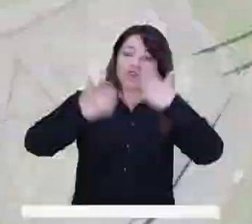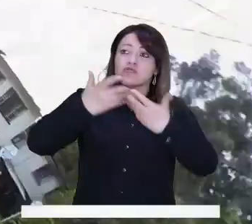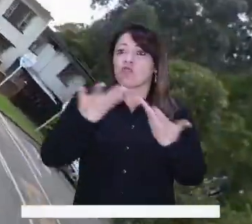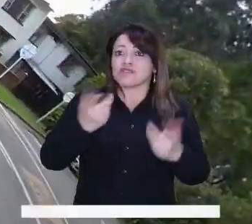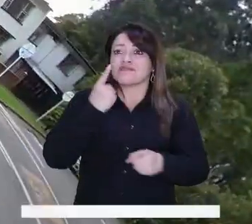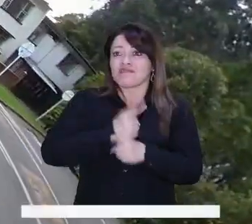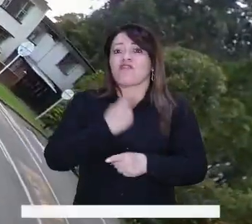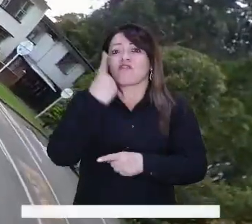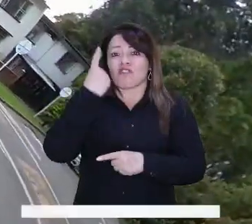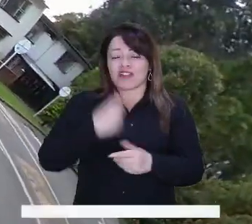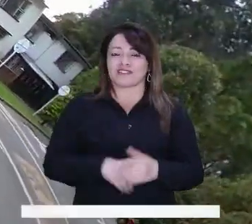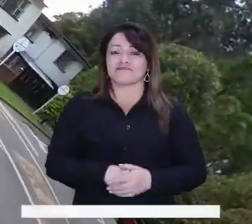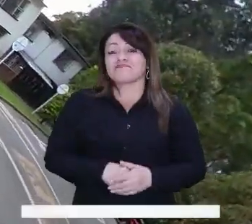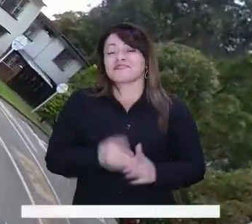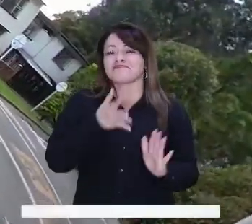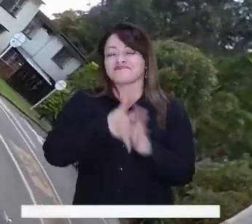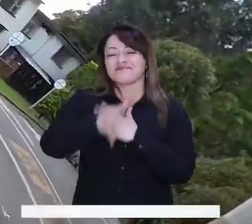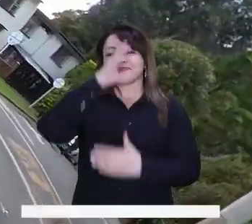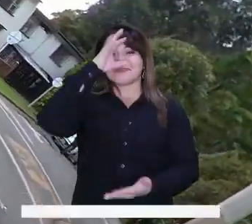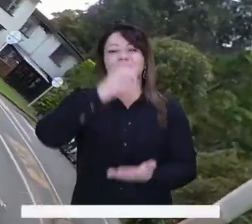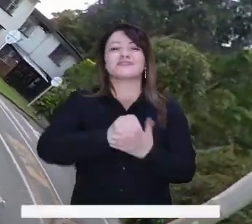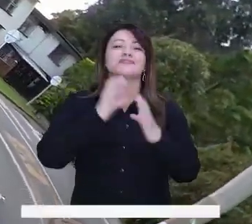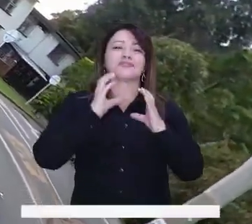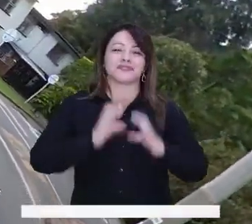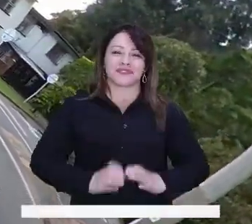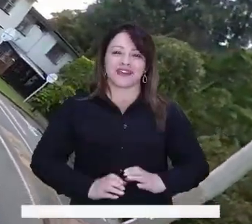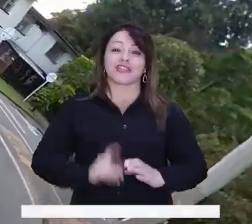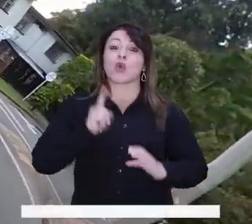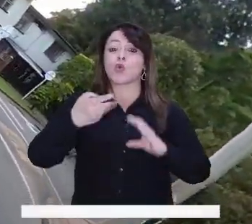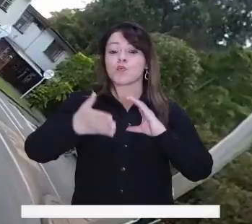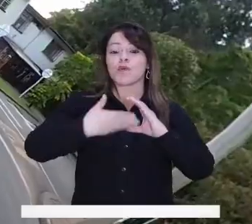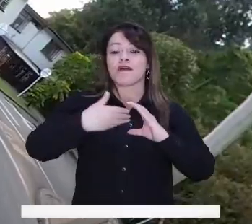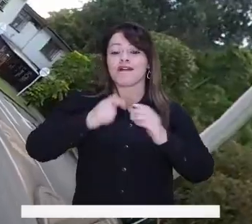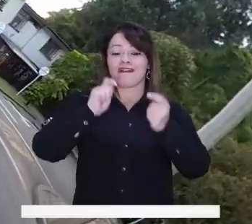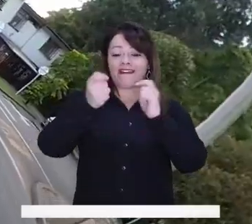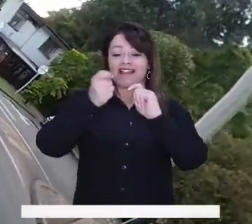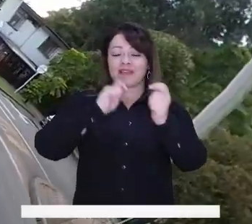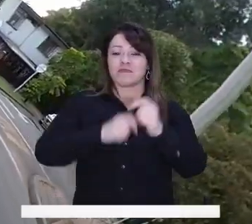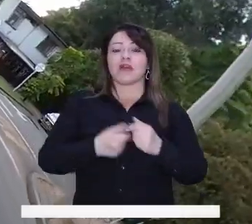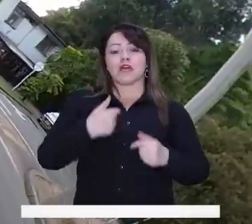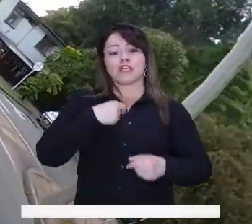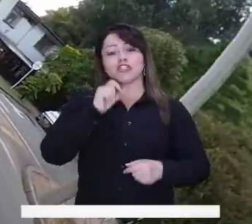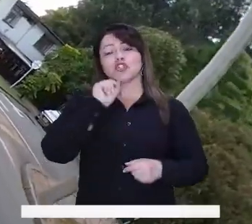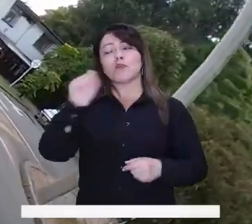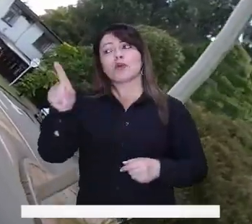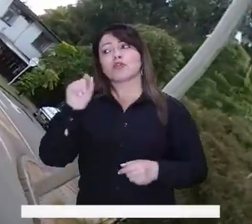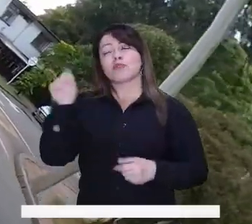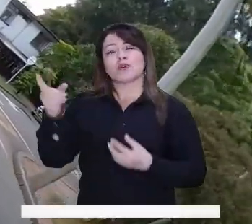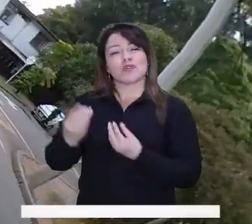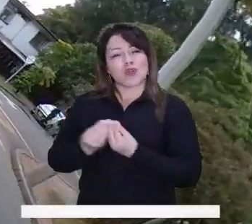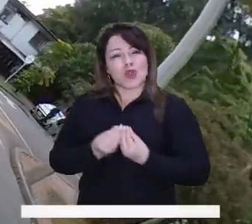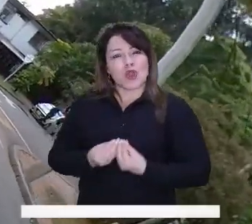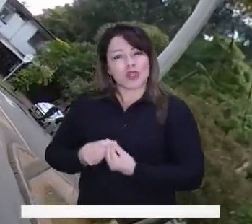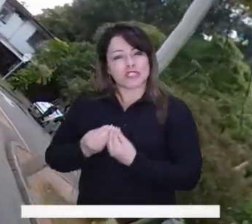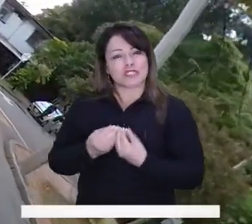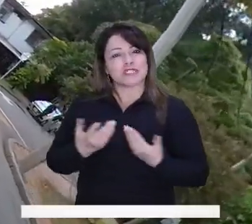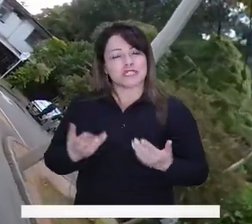mal. Pues bien, Julie, esto fue lo que dijeron los ciudadanos respecto al cambio climático y quiero preguntarle a los